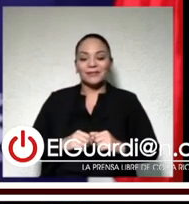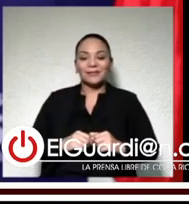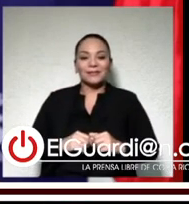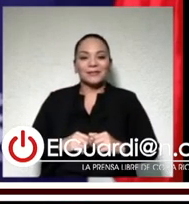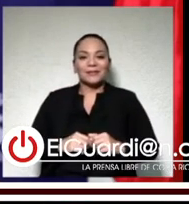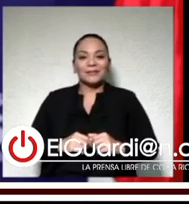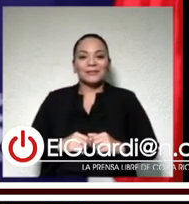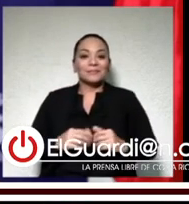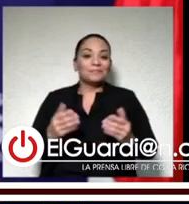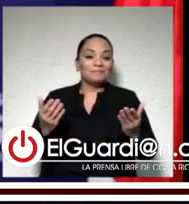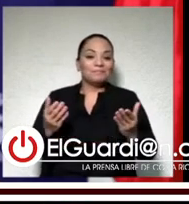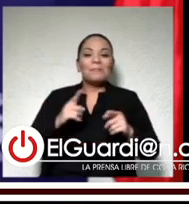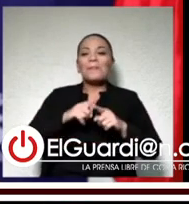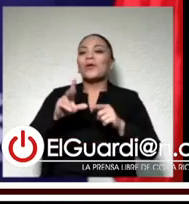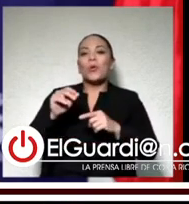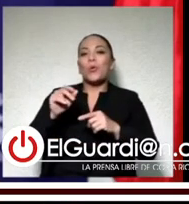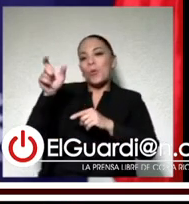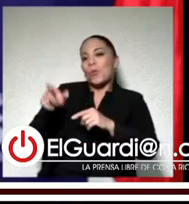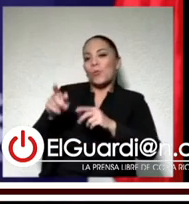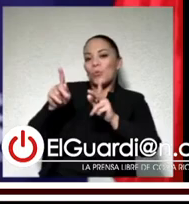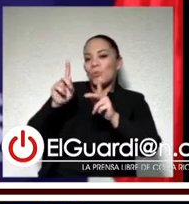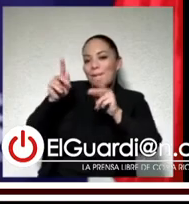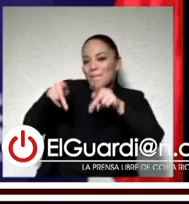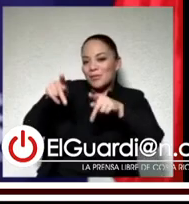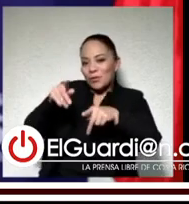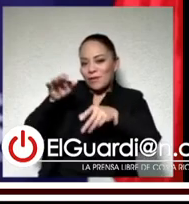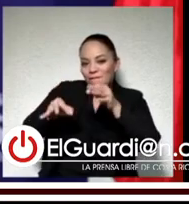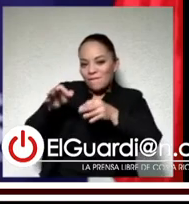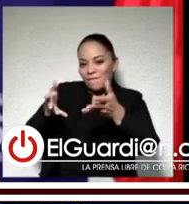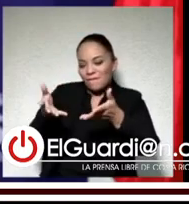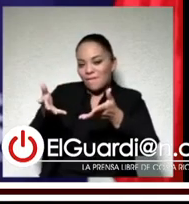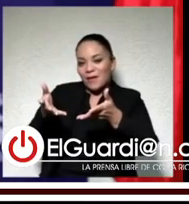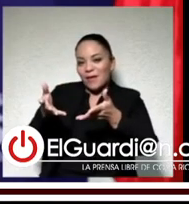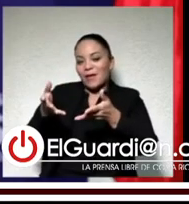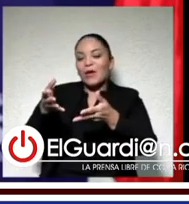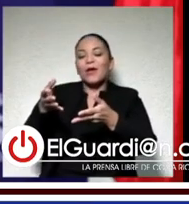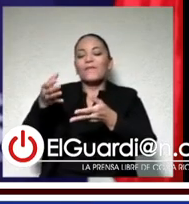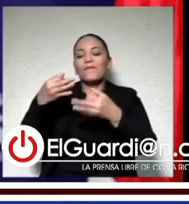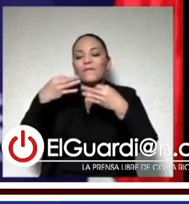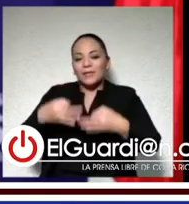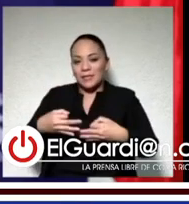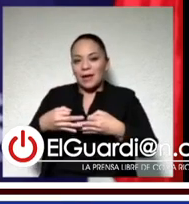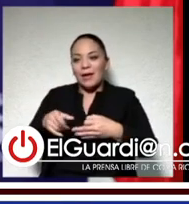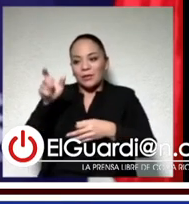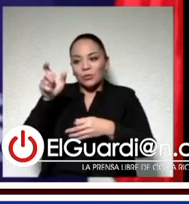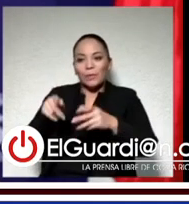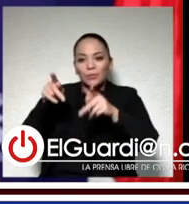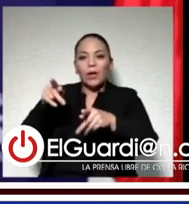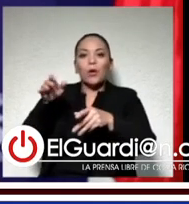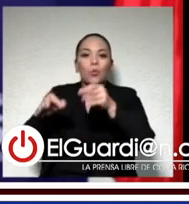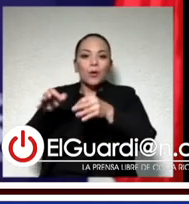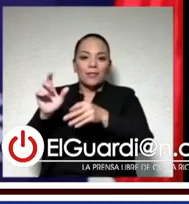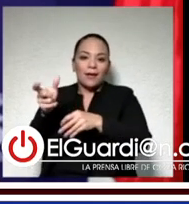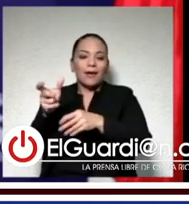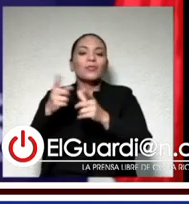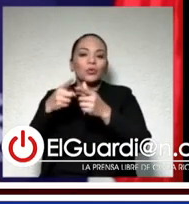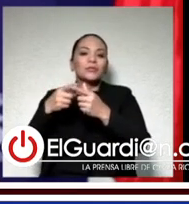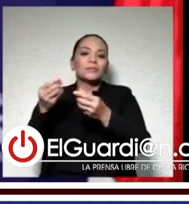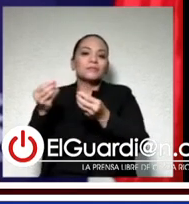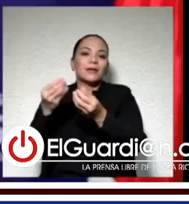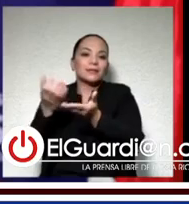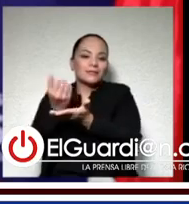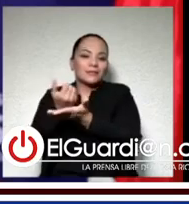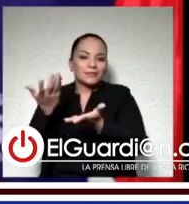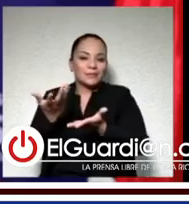Solo que como no es una persona física, una persona jurídica, hace lo mismo pero con más plata. Y usted cree que yo me lo voy a